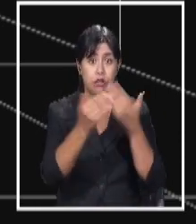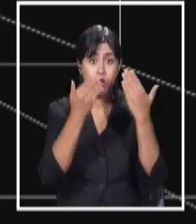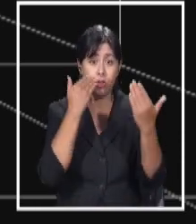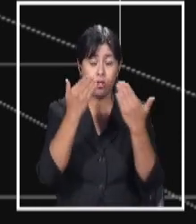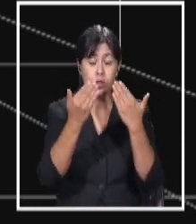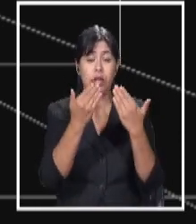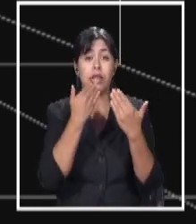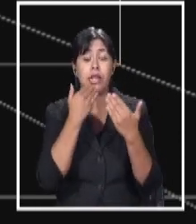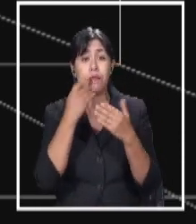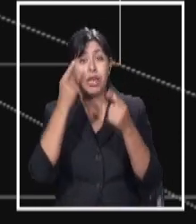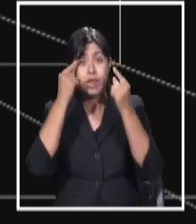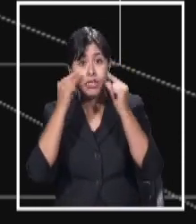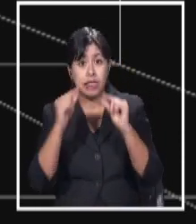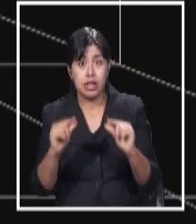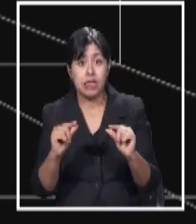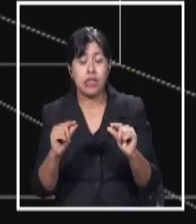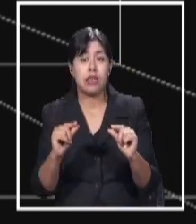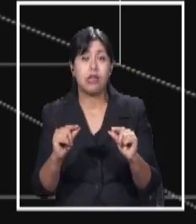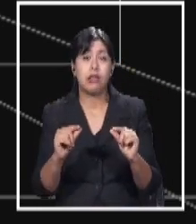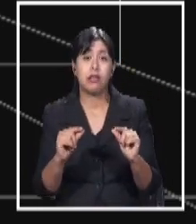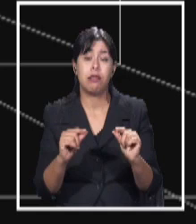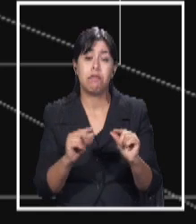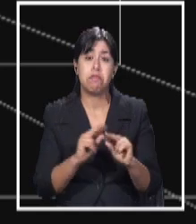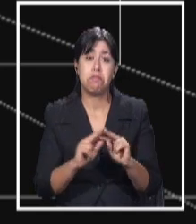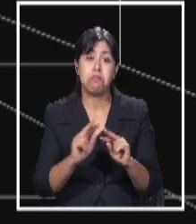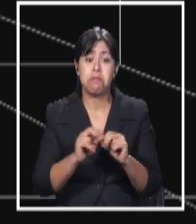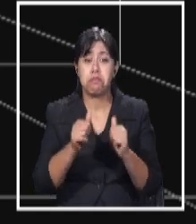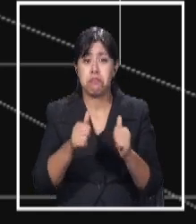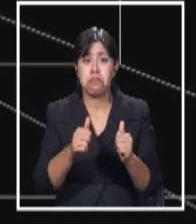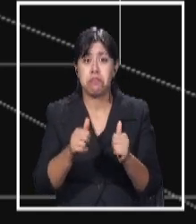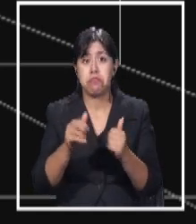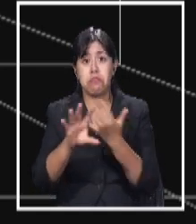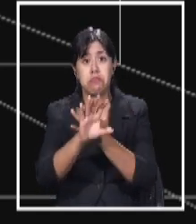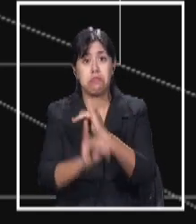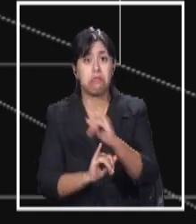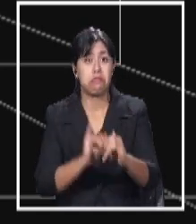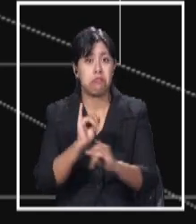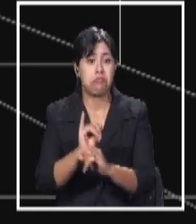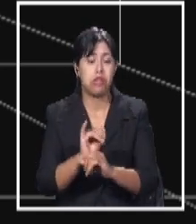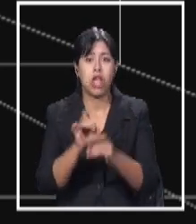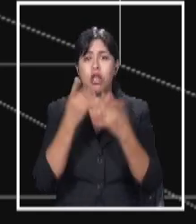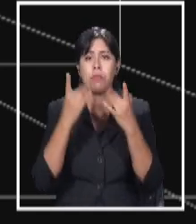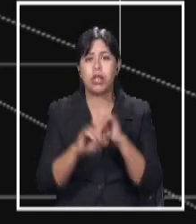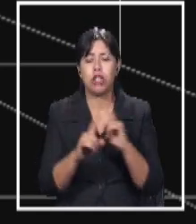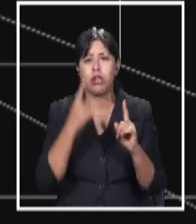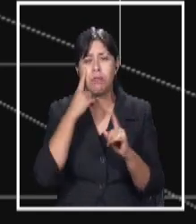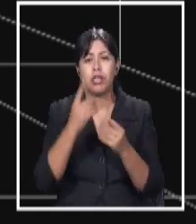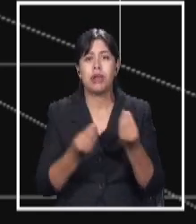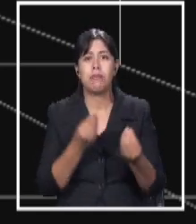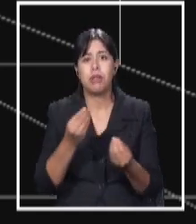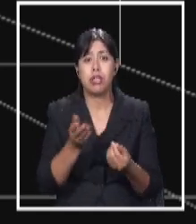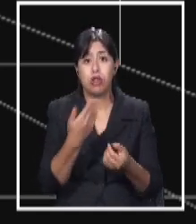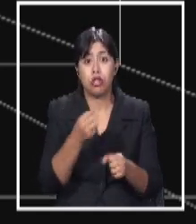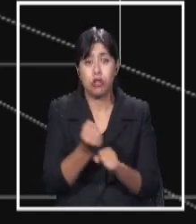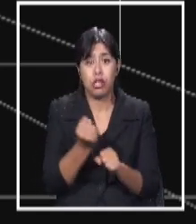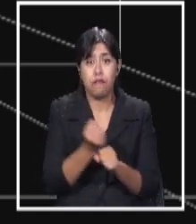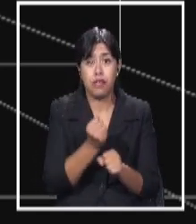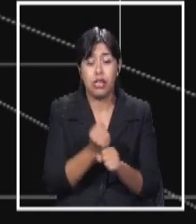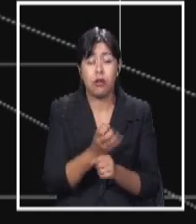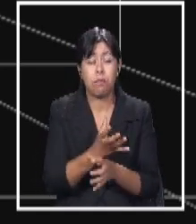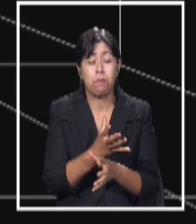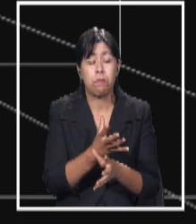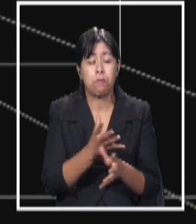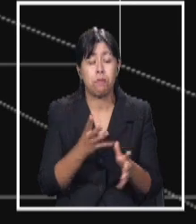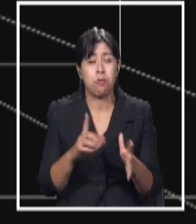psiquiátricas se transfieren muy bien a un formato telemático. No fue sorpresa, lo que pasa es que como rubro somos